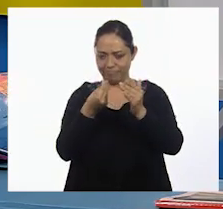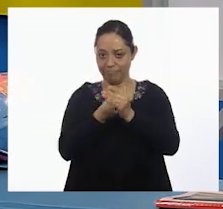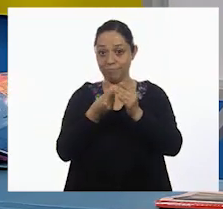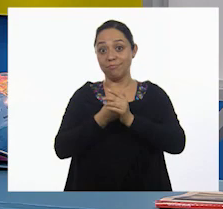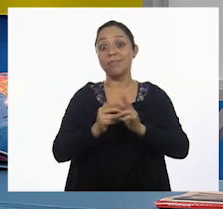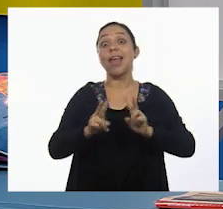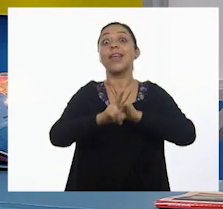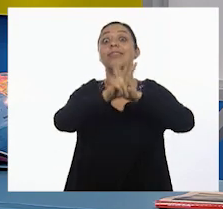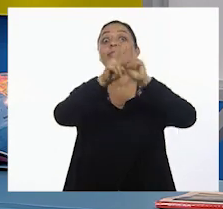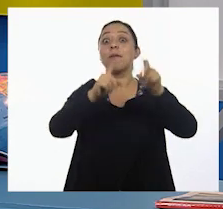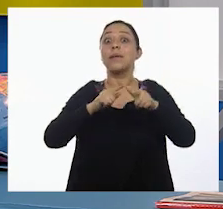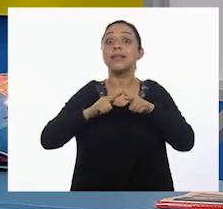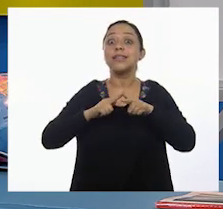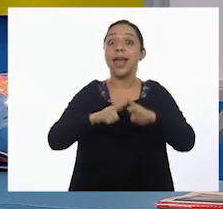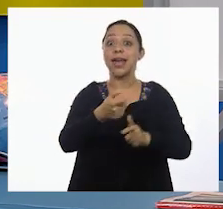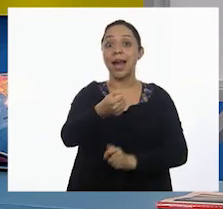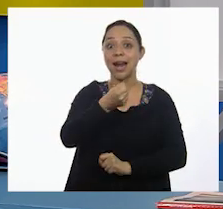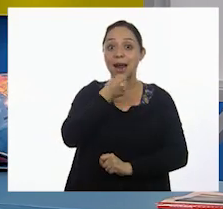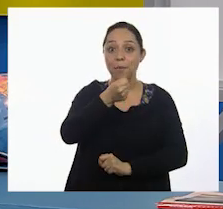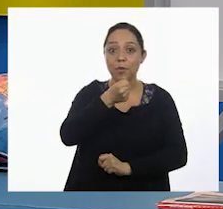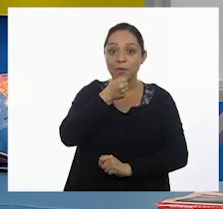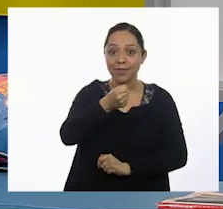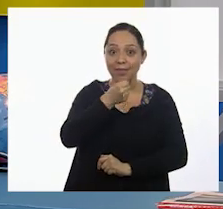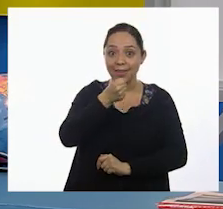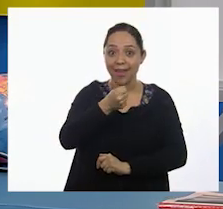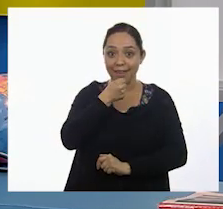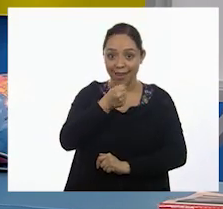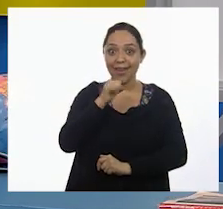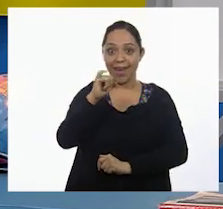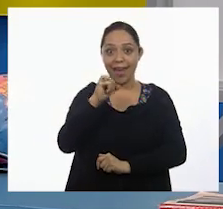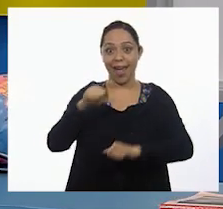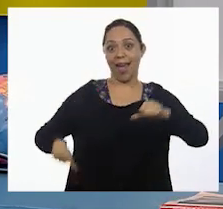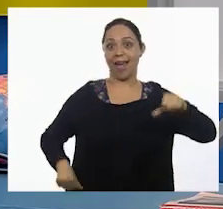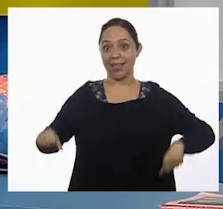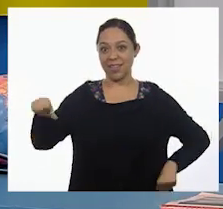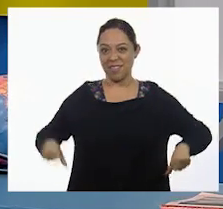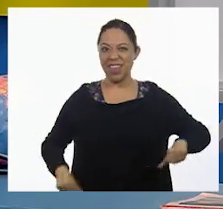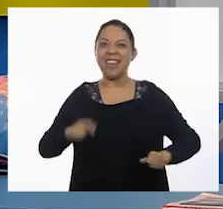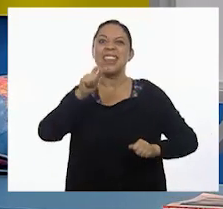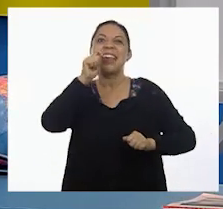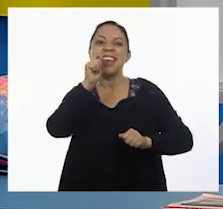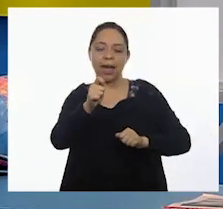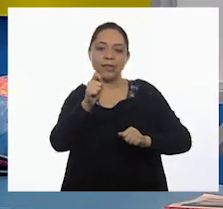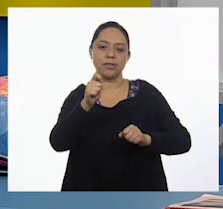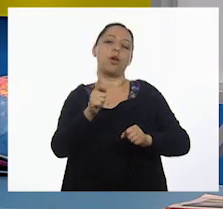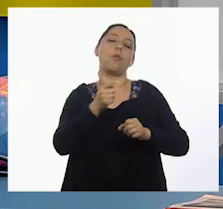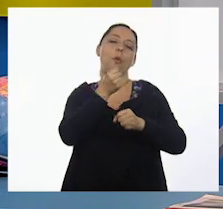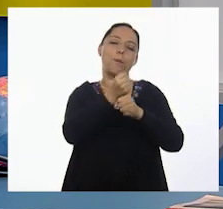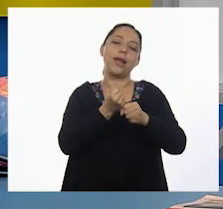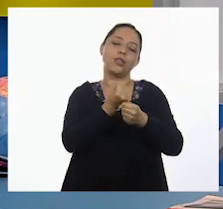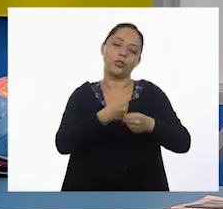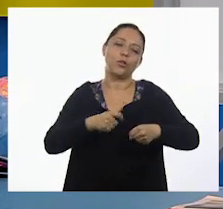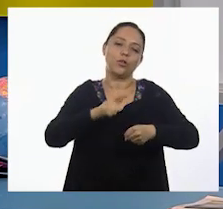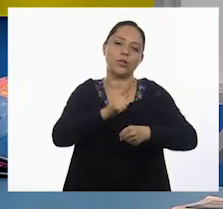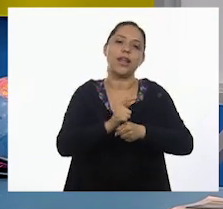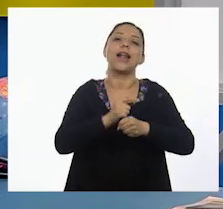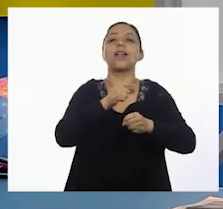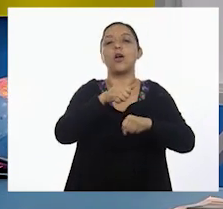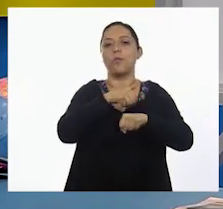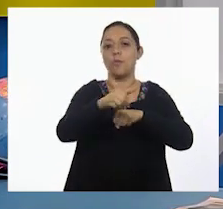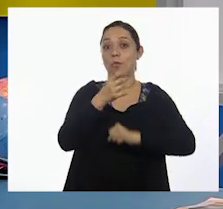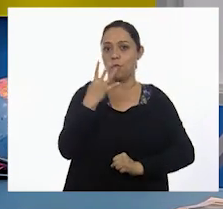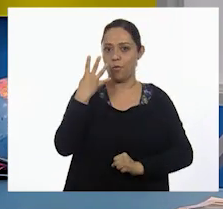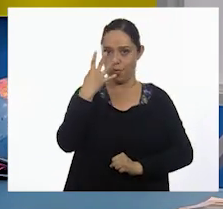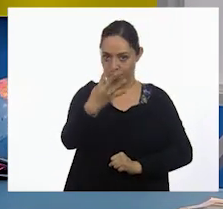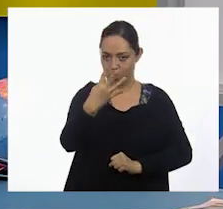del reportaje. Hemos venido trabajando esta actividad, que es la práctica social número 4, y te hemos estado